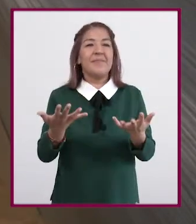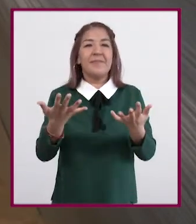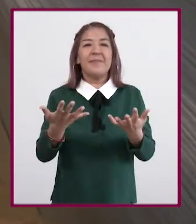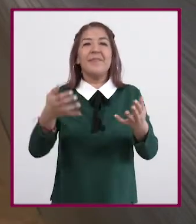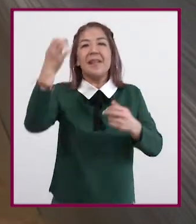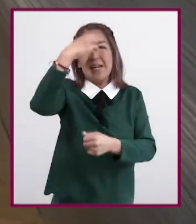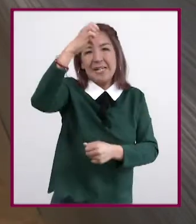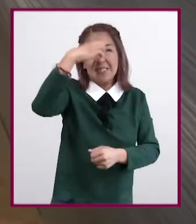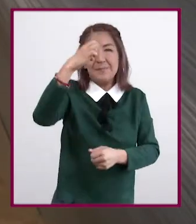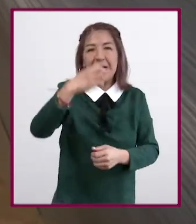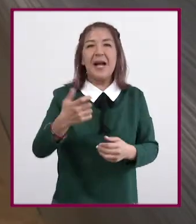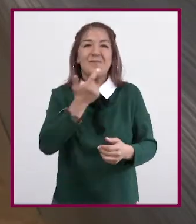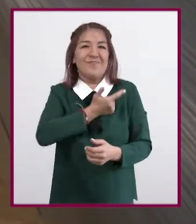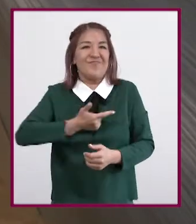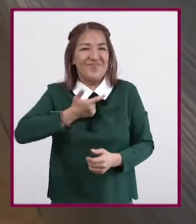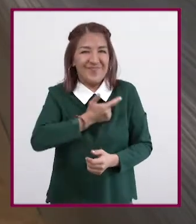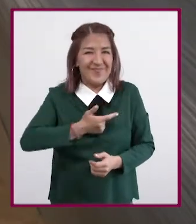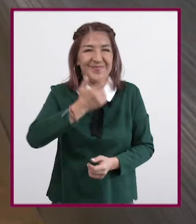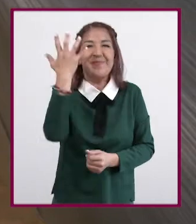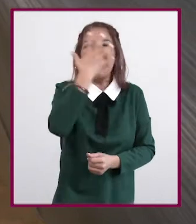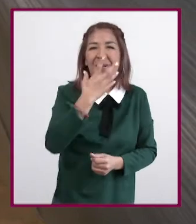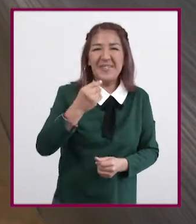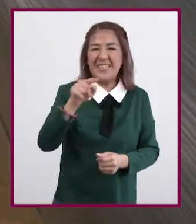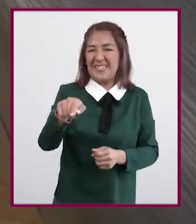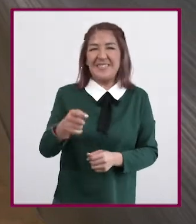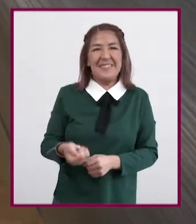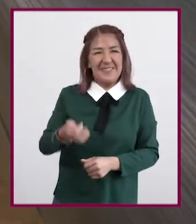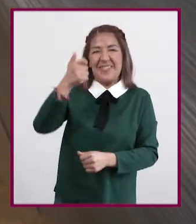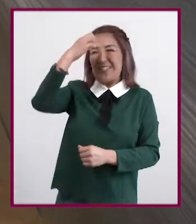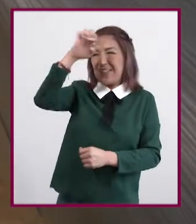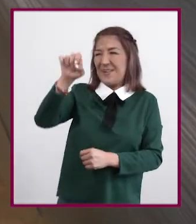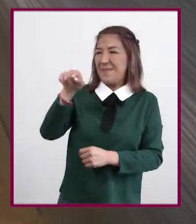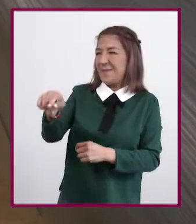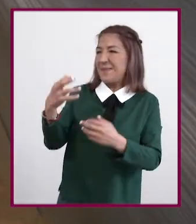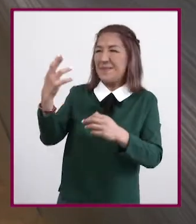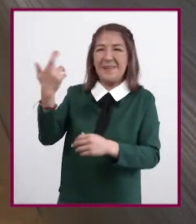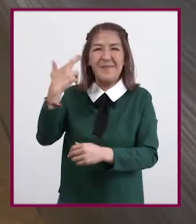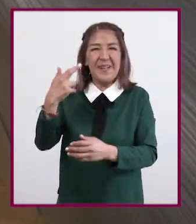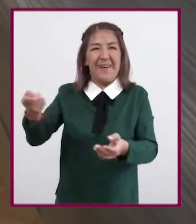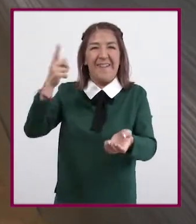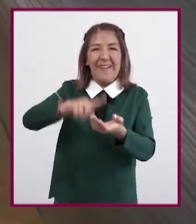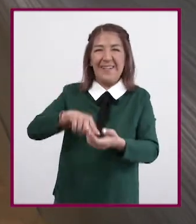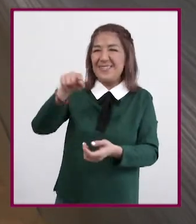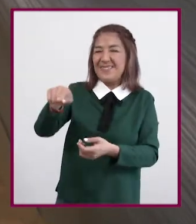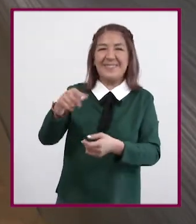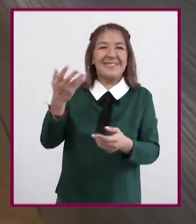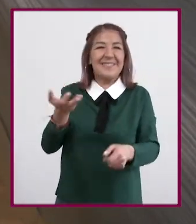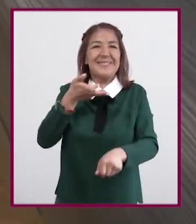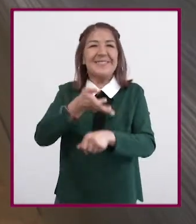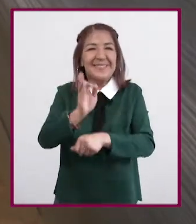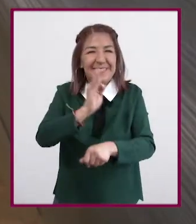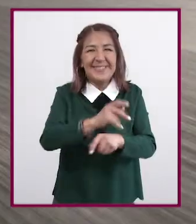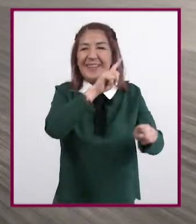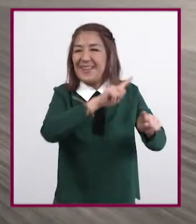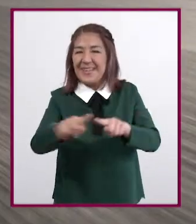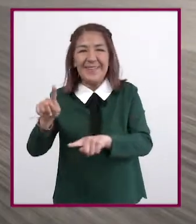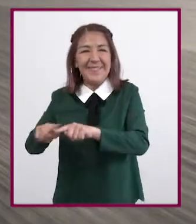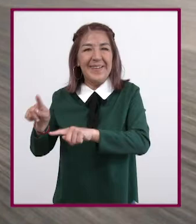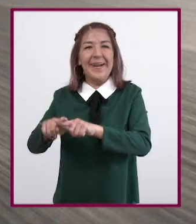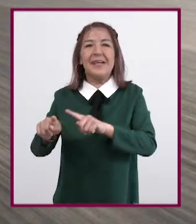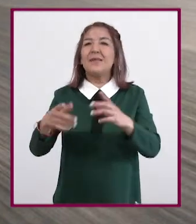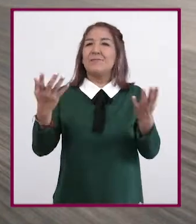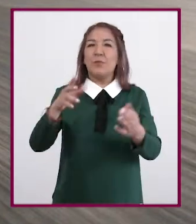tienen una experiencia muy agradable y además se extrañan al verlos, al escuchar esos sonidos tan diversos y tan